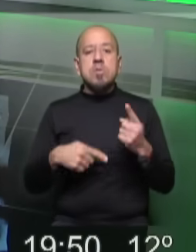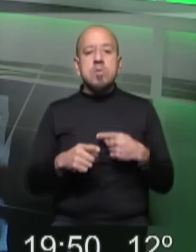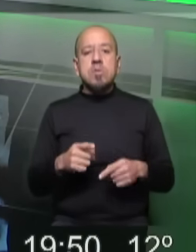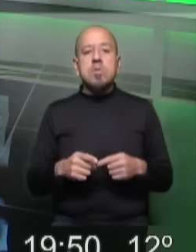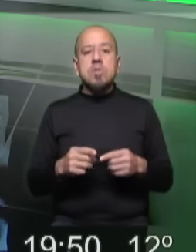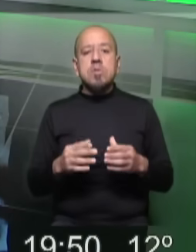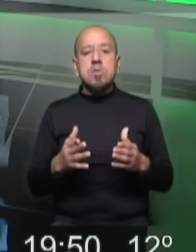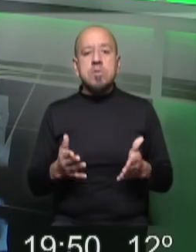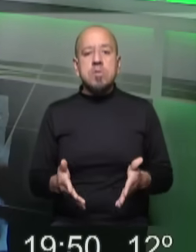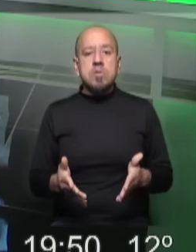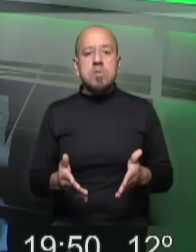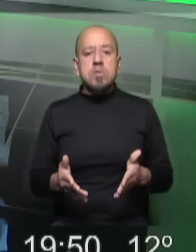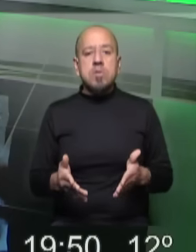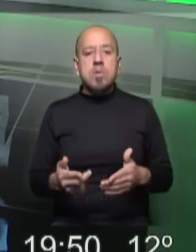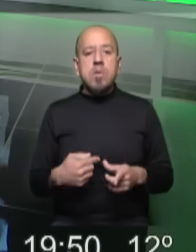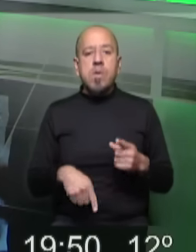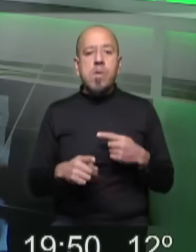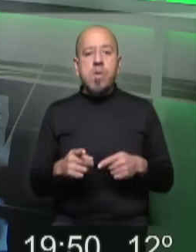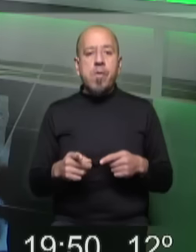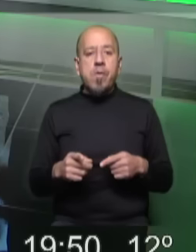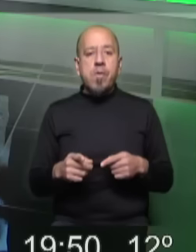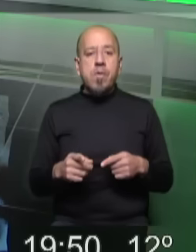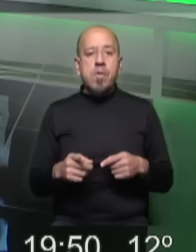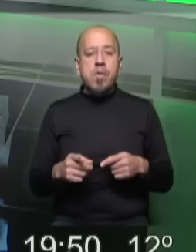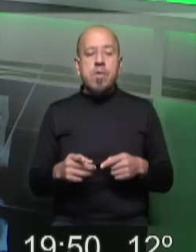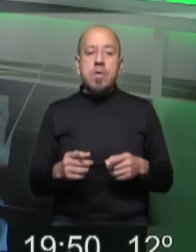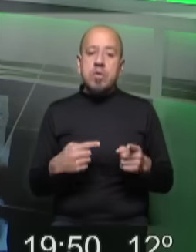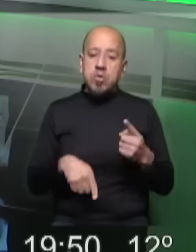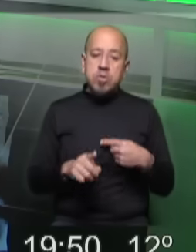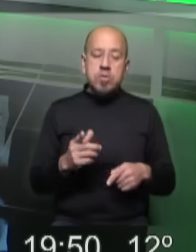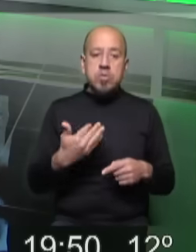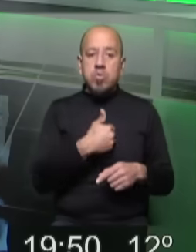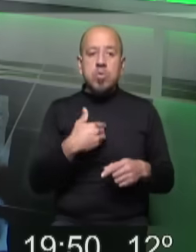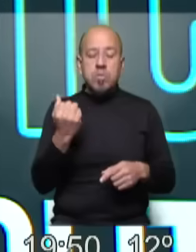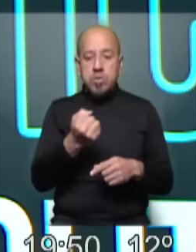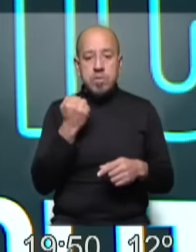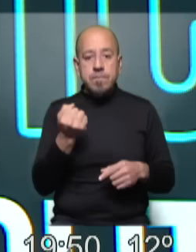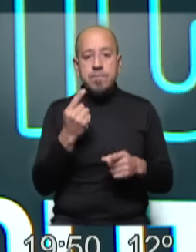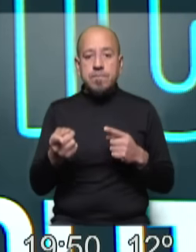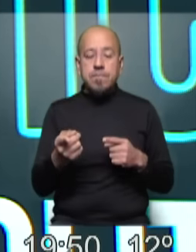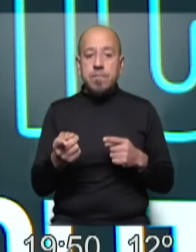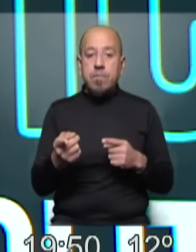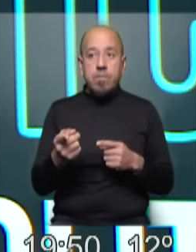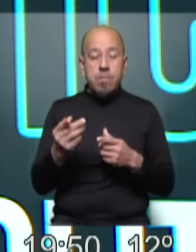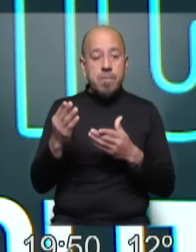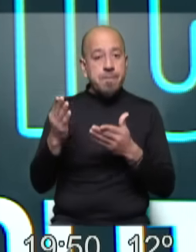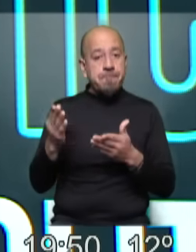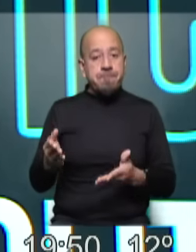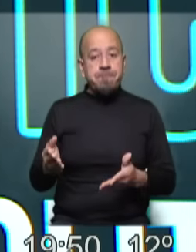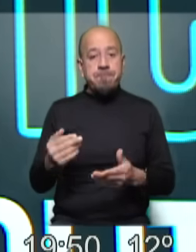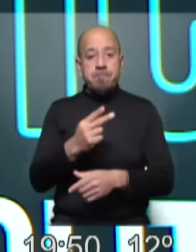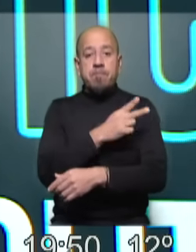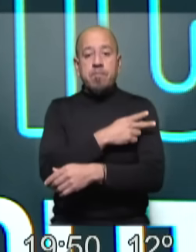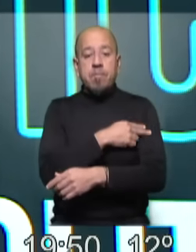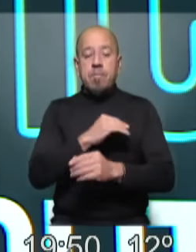salir o no algo a a luz eh entonces aparece con un rol muy importante él ha sido este el el jefe